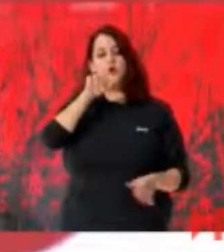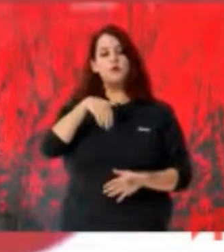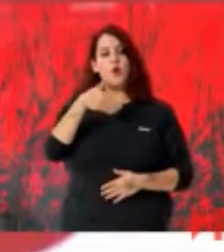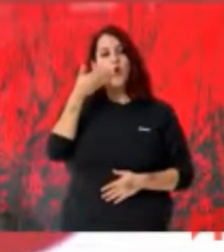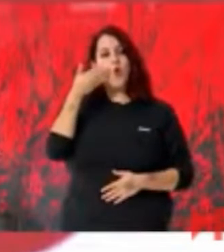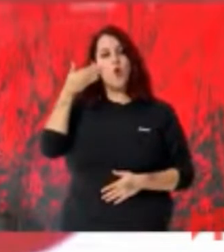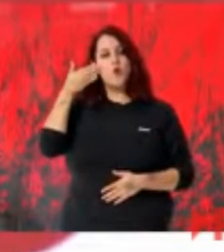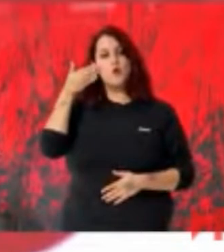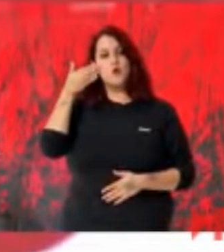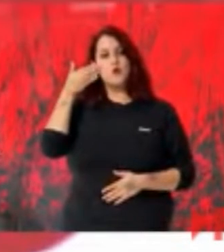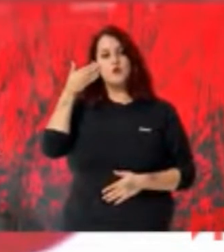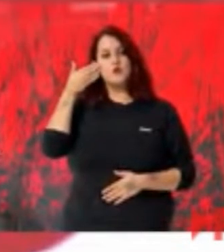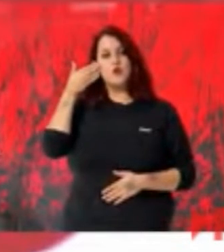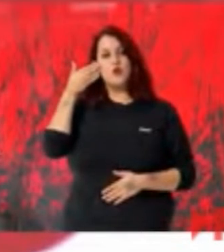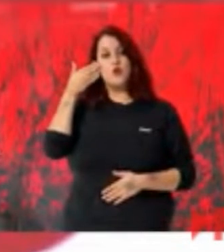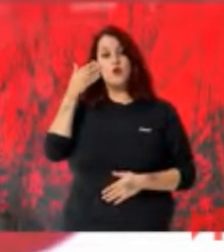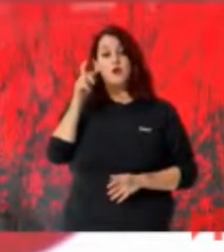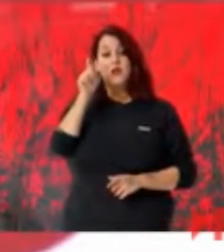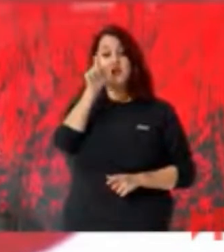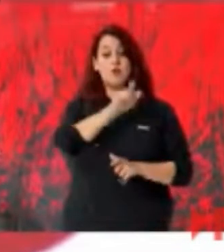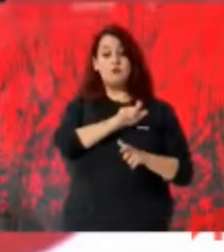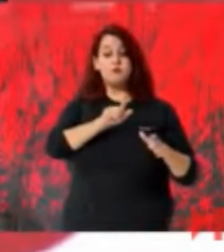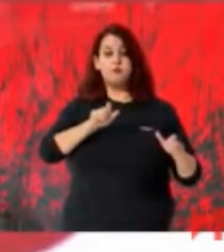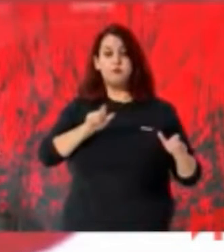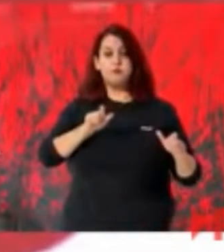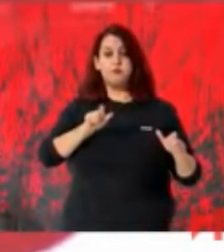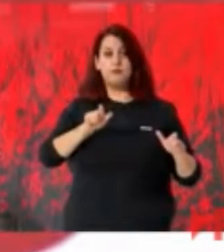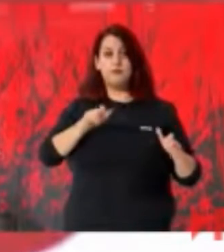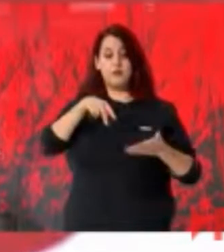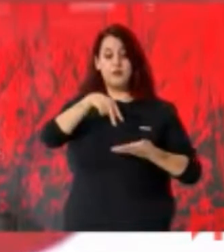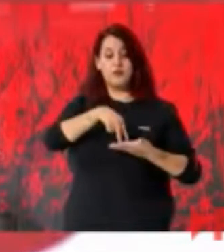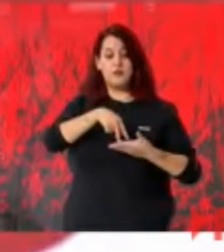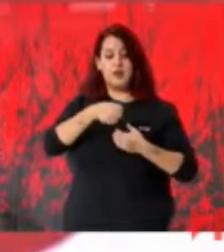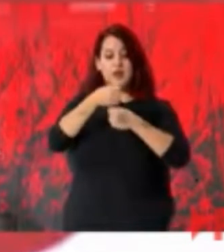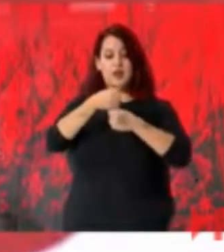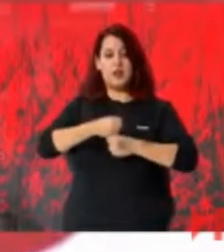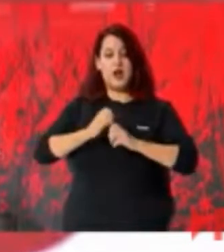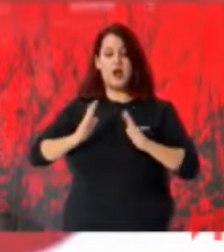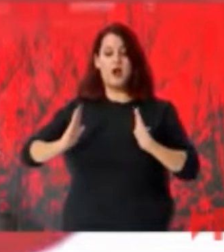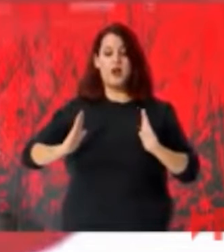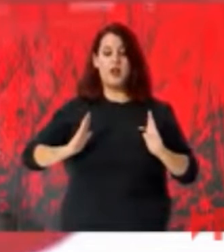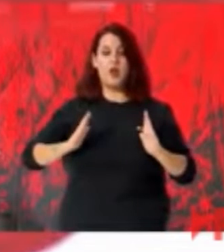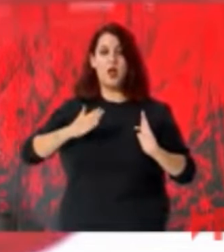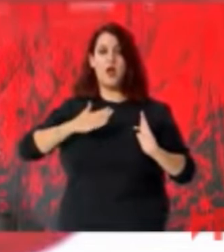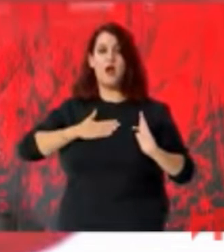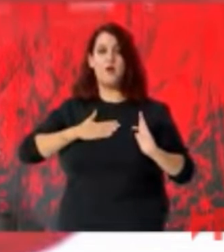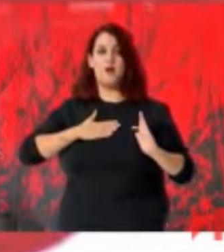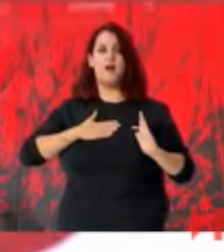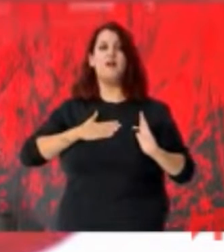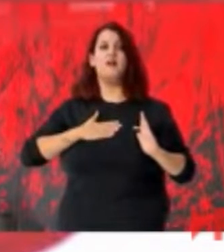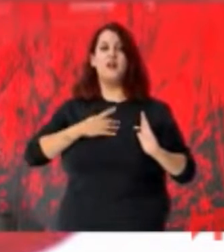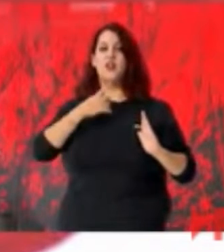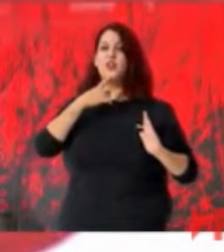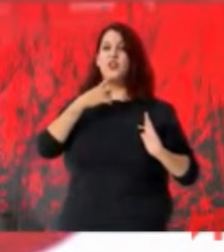orgulloso de ser de los pocos que quedan de la generación de eso que se llama